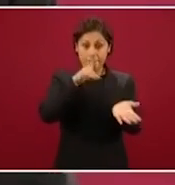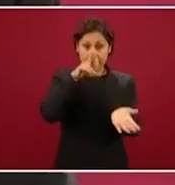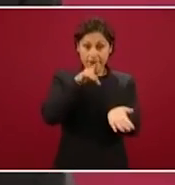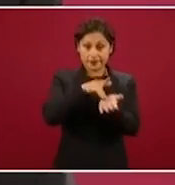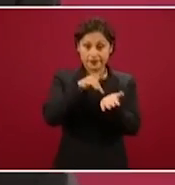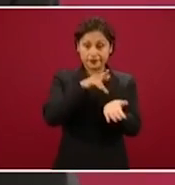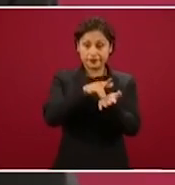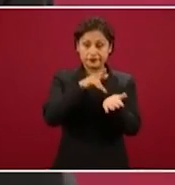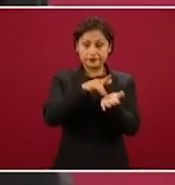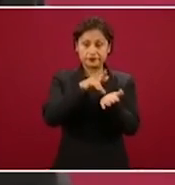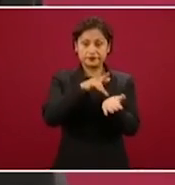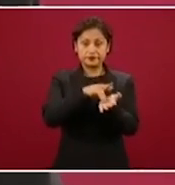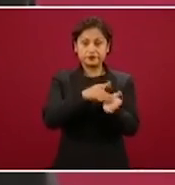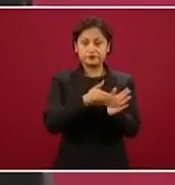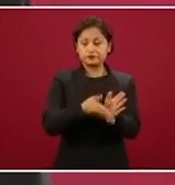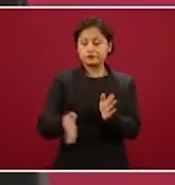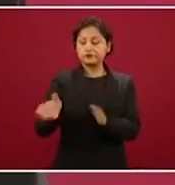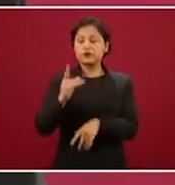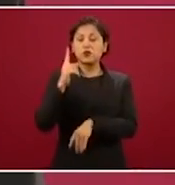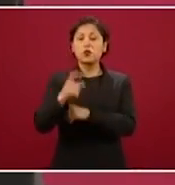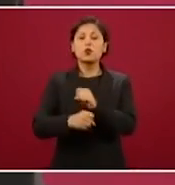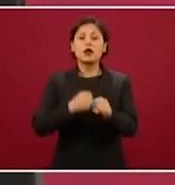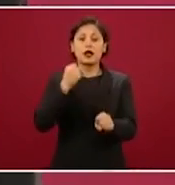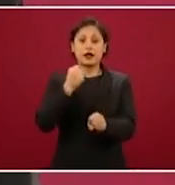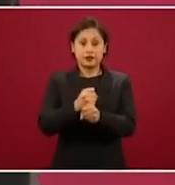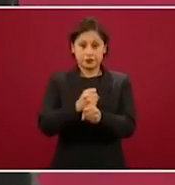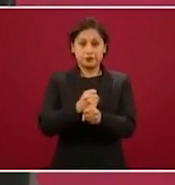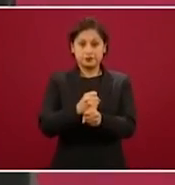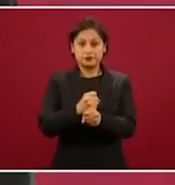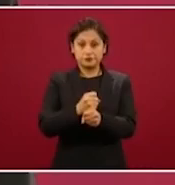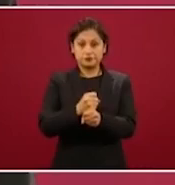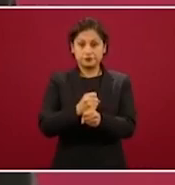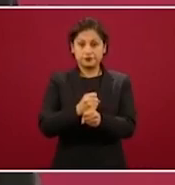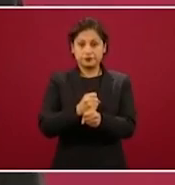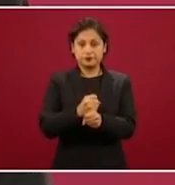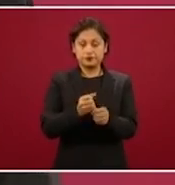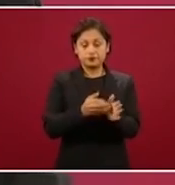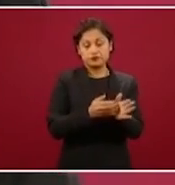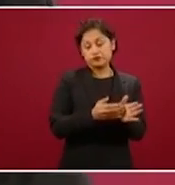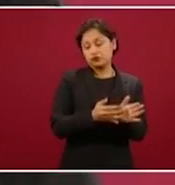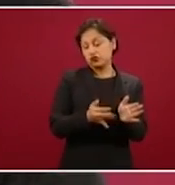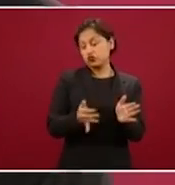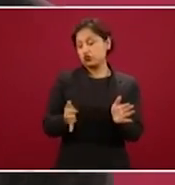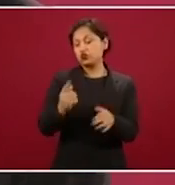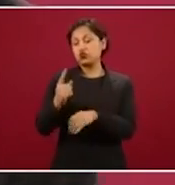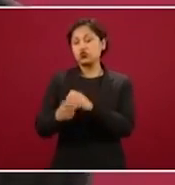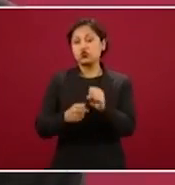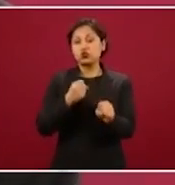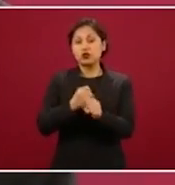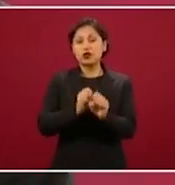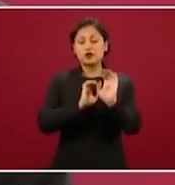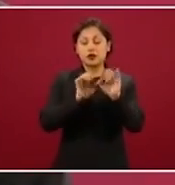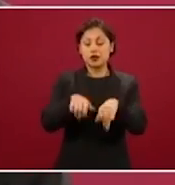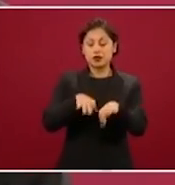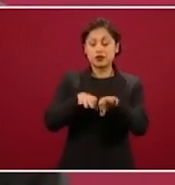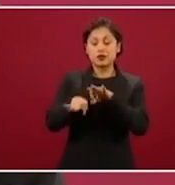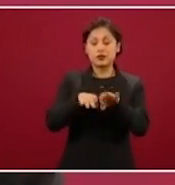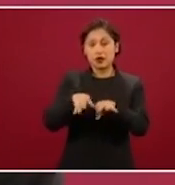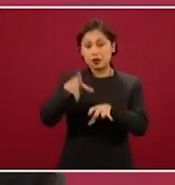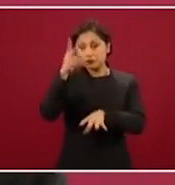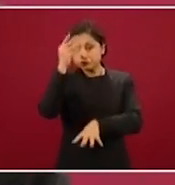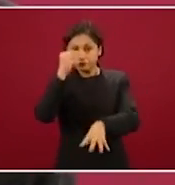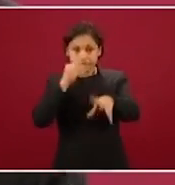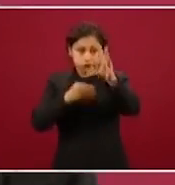que dura un año mientras se van capacitando, los que entraron casi